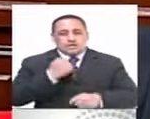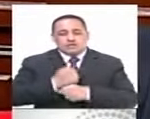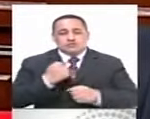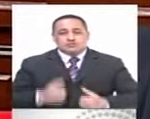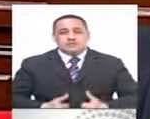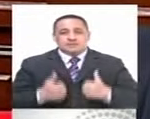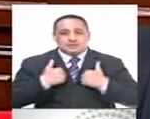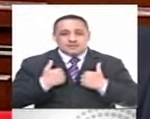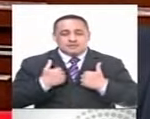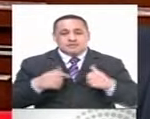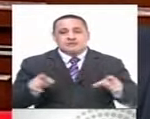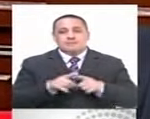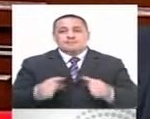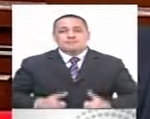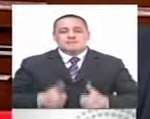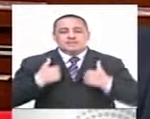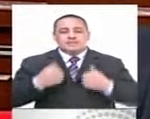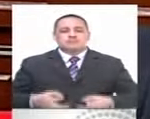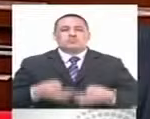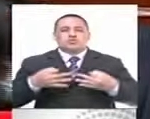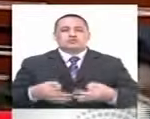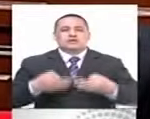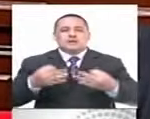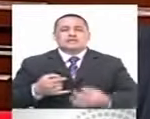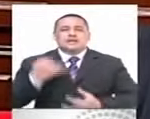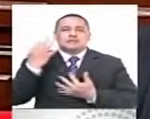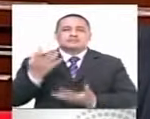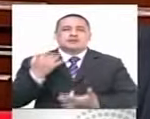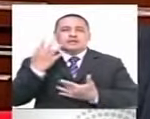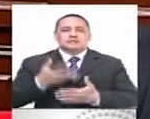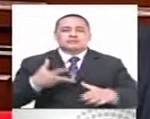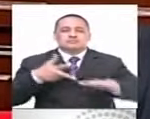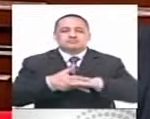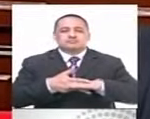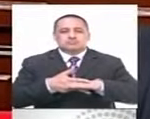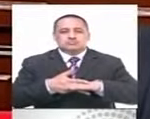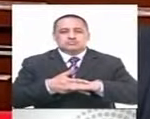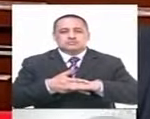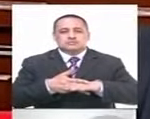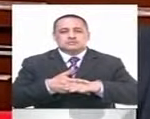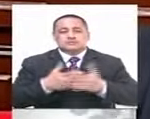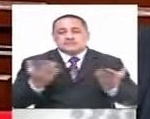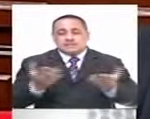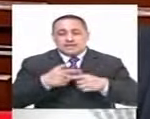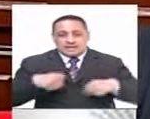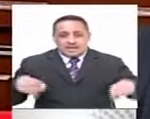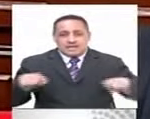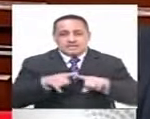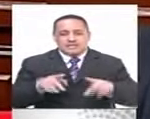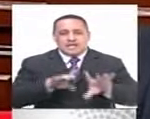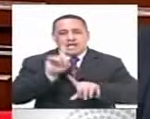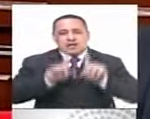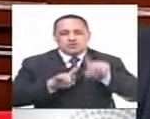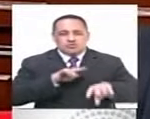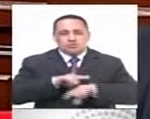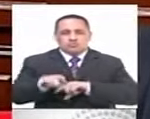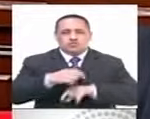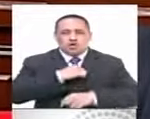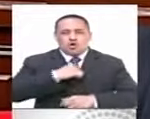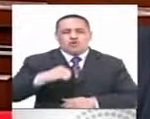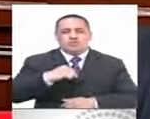republicana, vidas postergadas, esperanzas frustradas. En ella, traiciones, golpes de